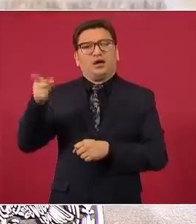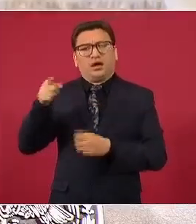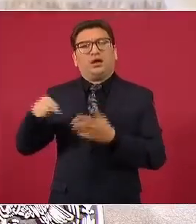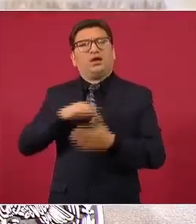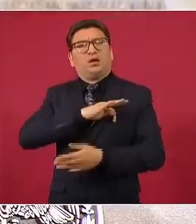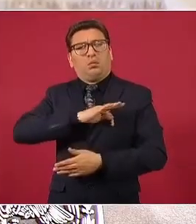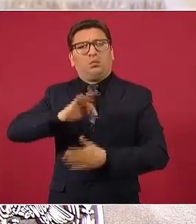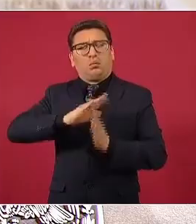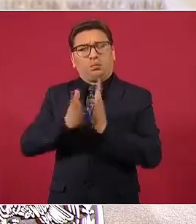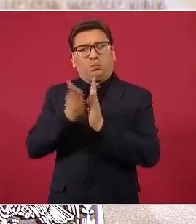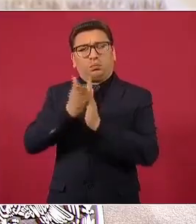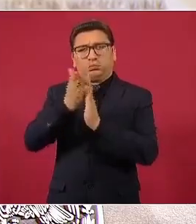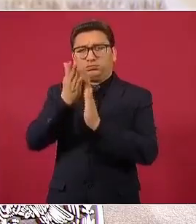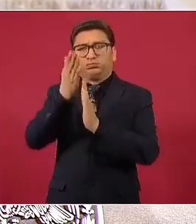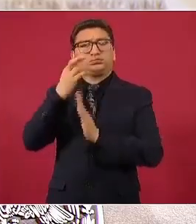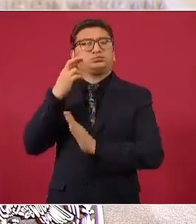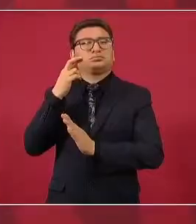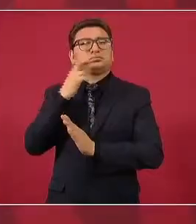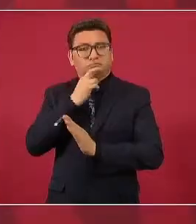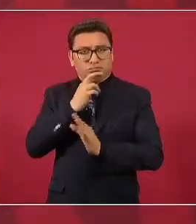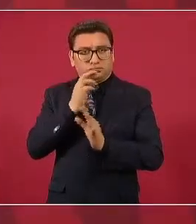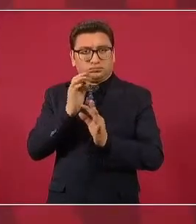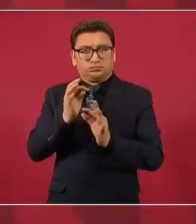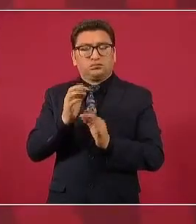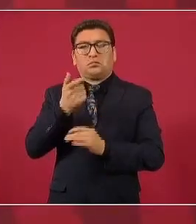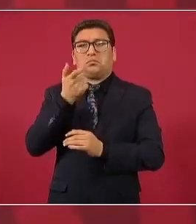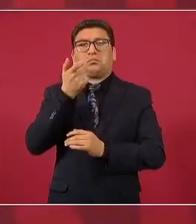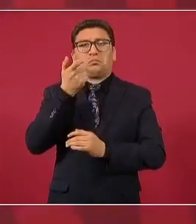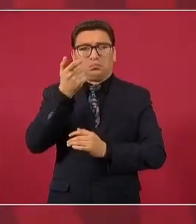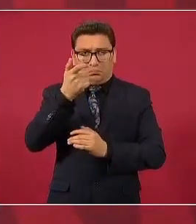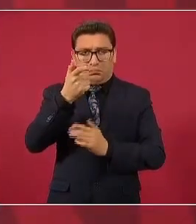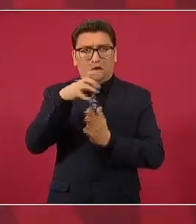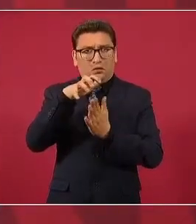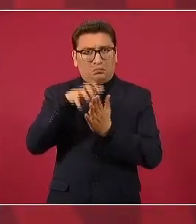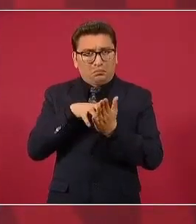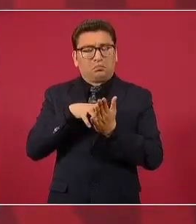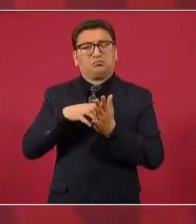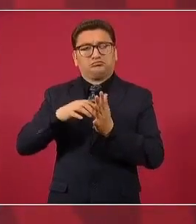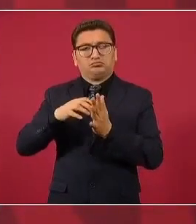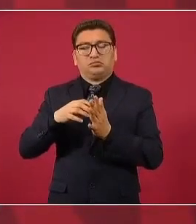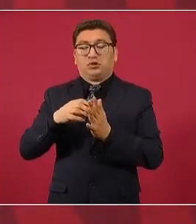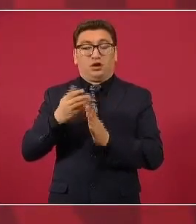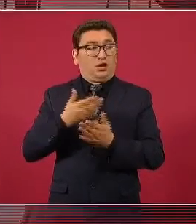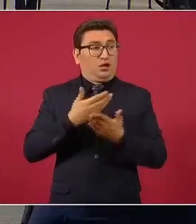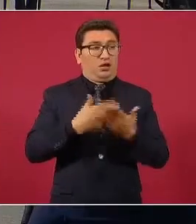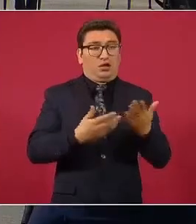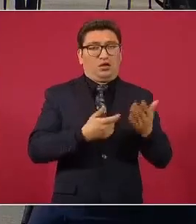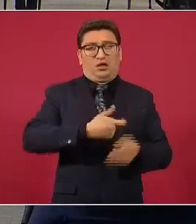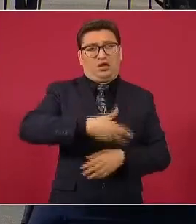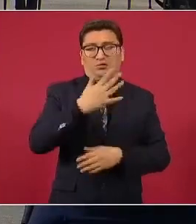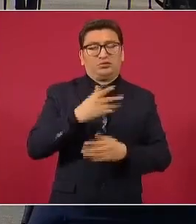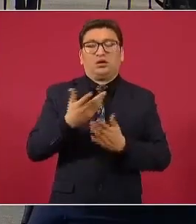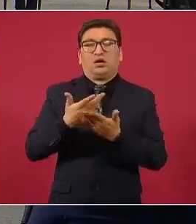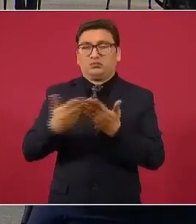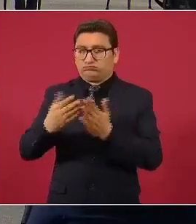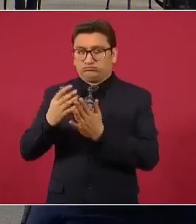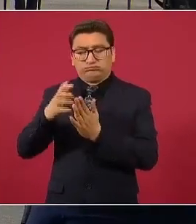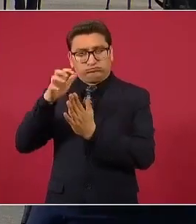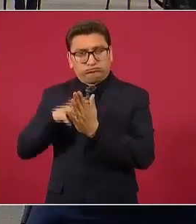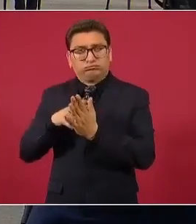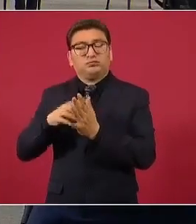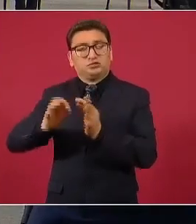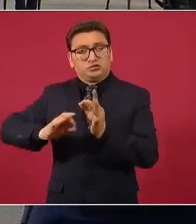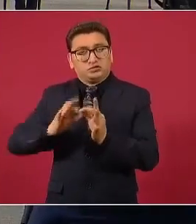forma de hacer las cosas rápido, con costos mucho menores de lo que se ha visto ahora y con la mejor calidad. Y eso es lo